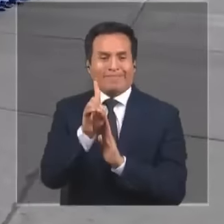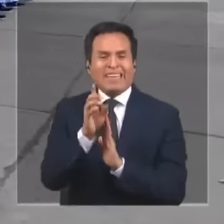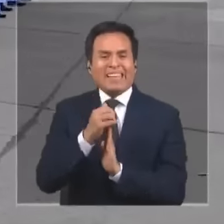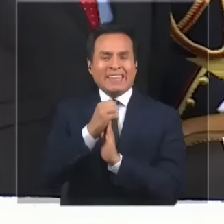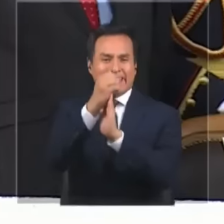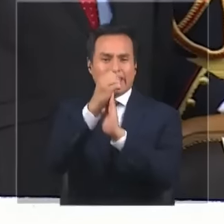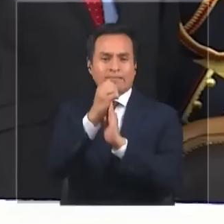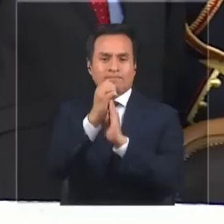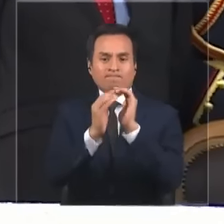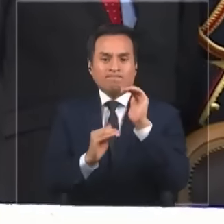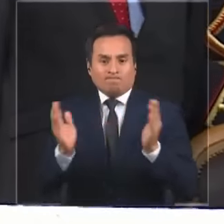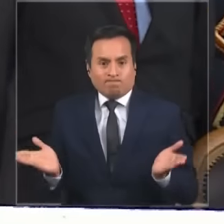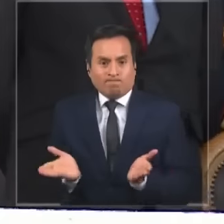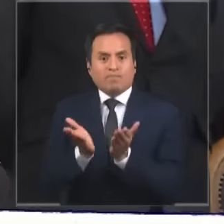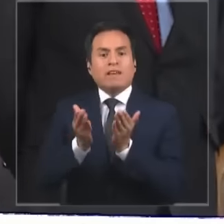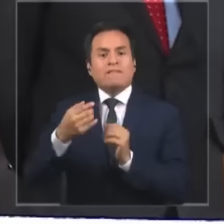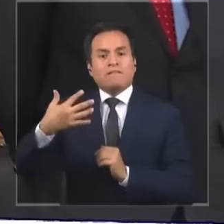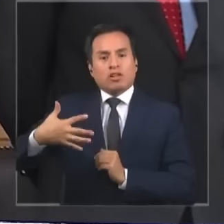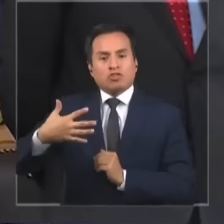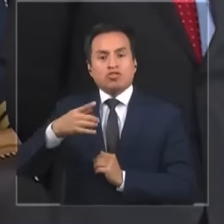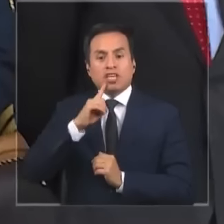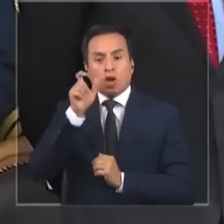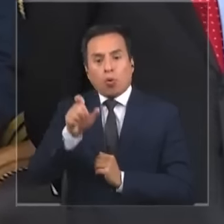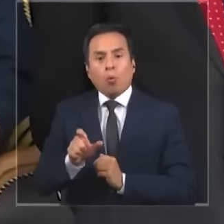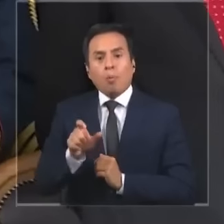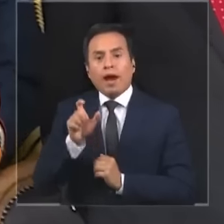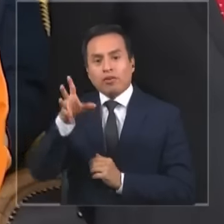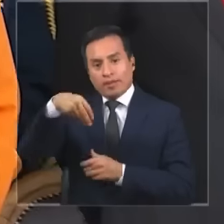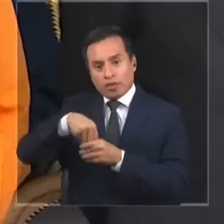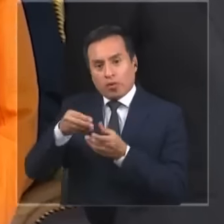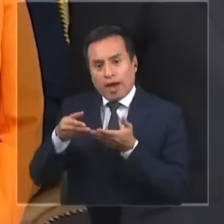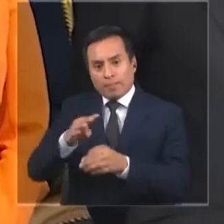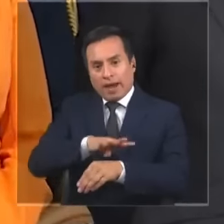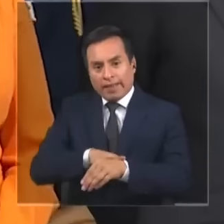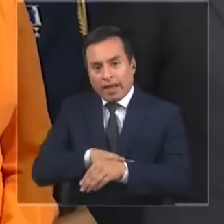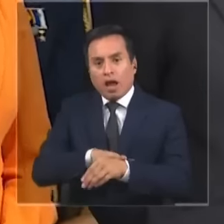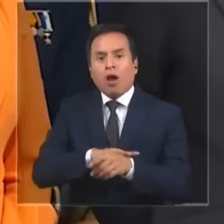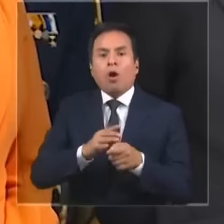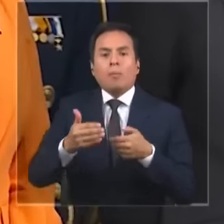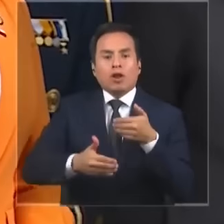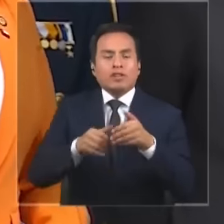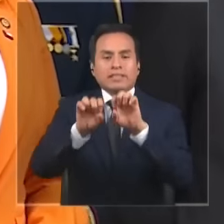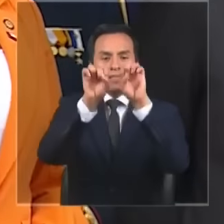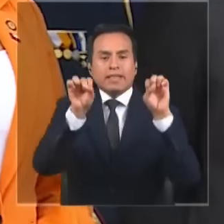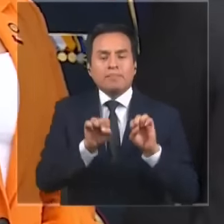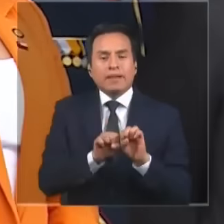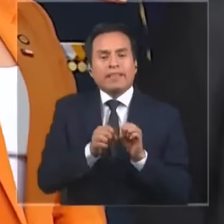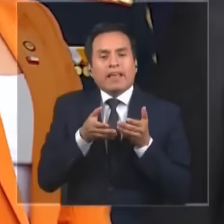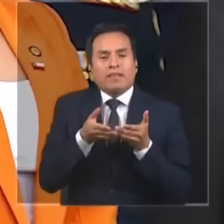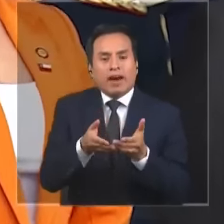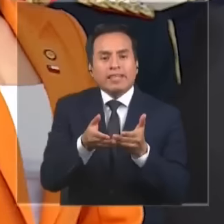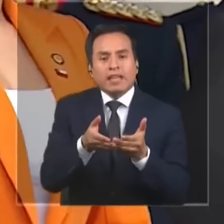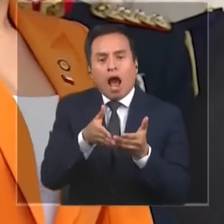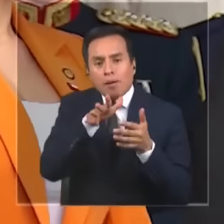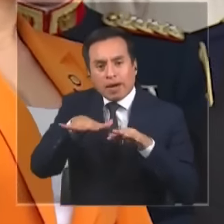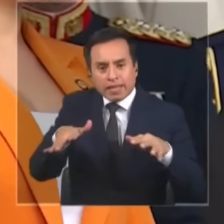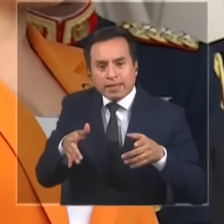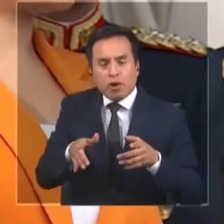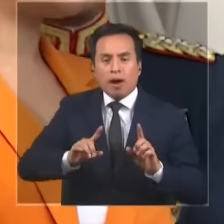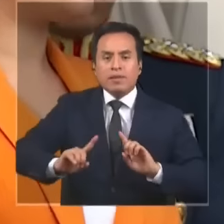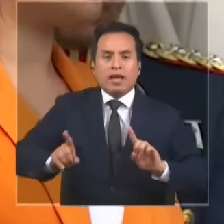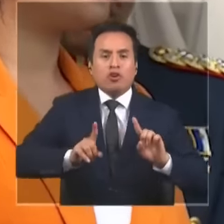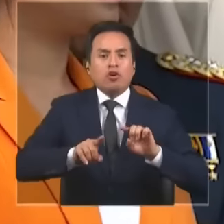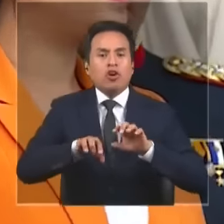líder potenciador del valioso capital humano de la Armada, operador de sistemas navales y marítimos y administrador